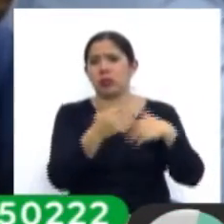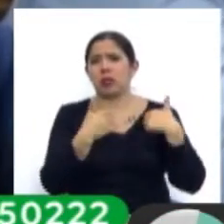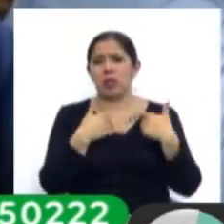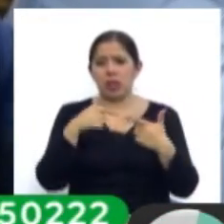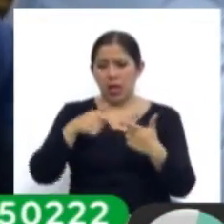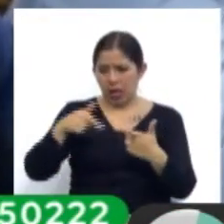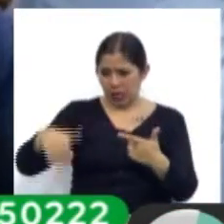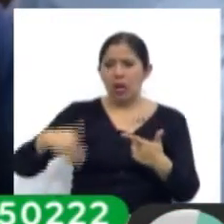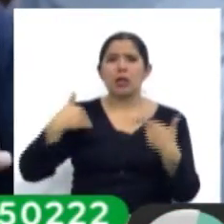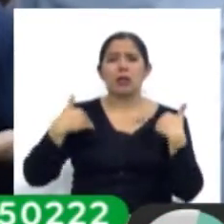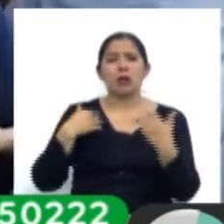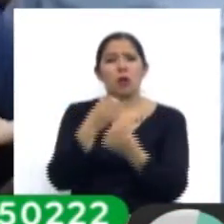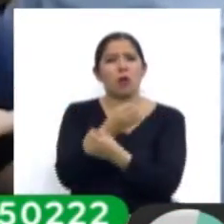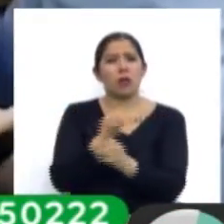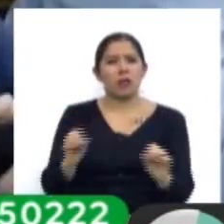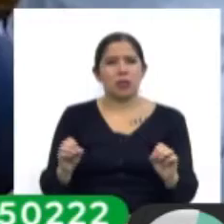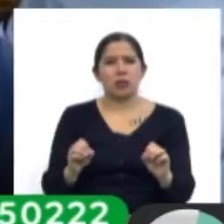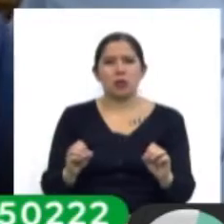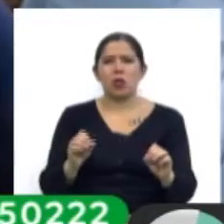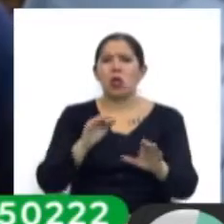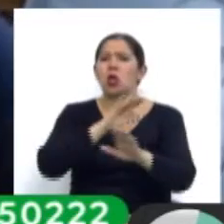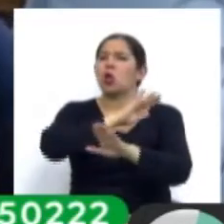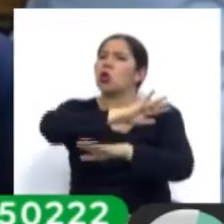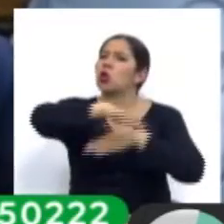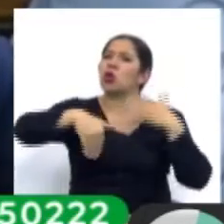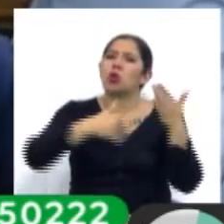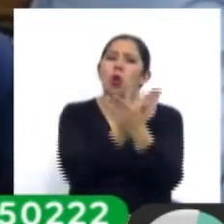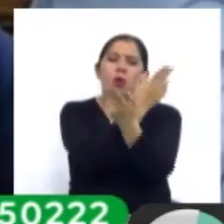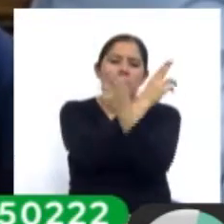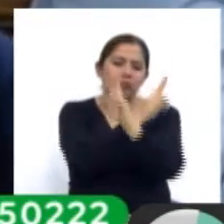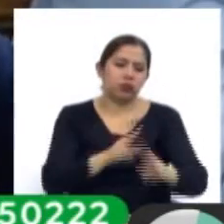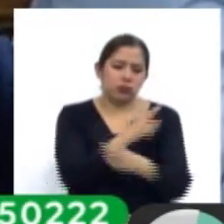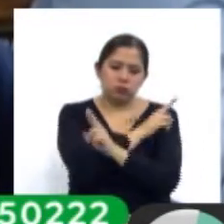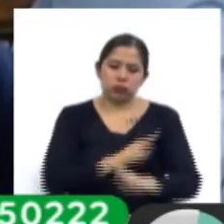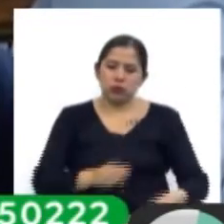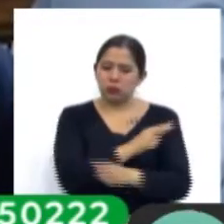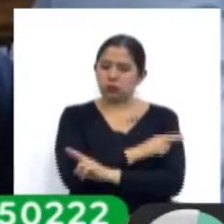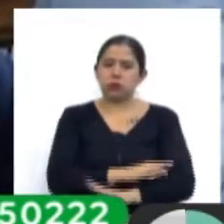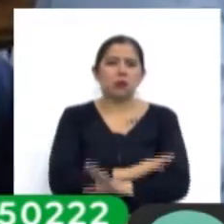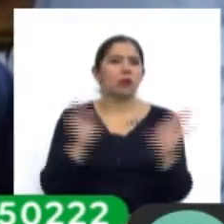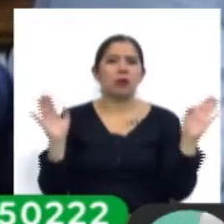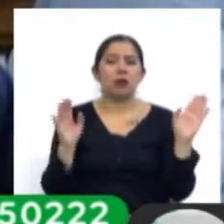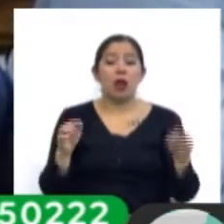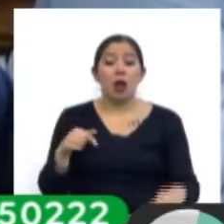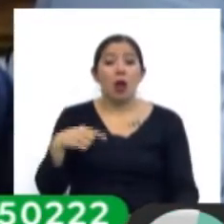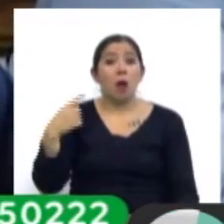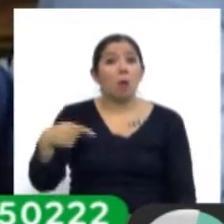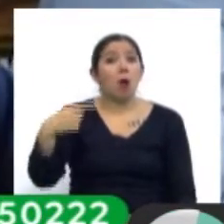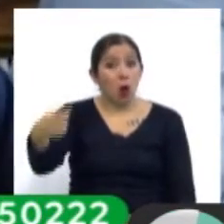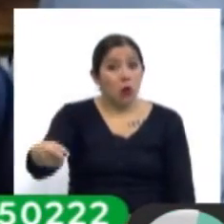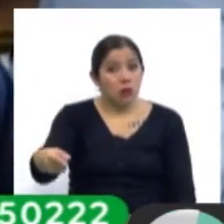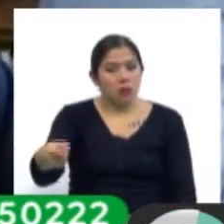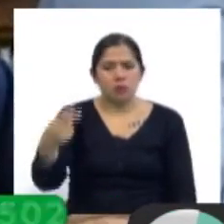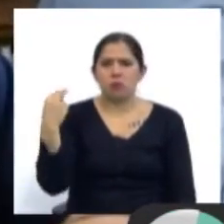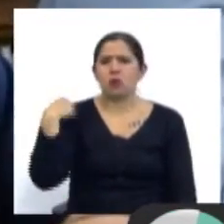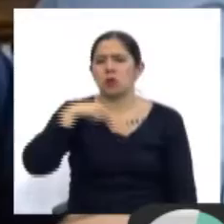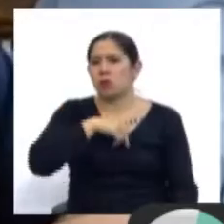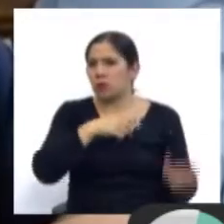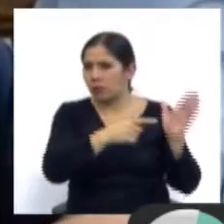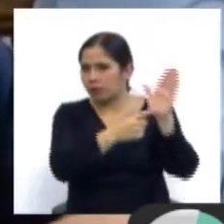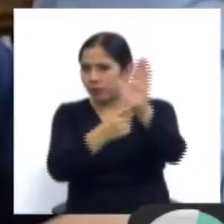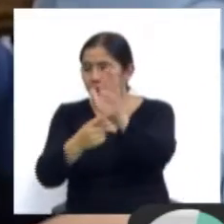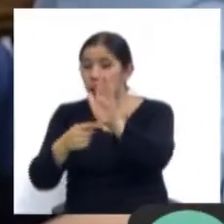tienen oficinas. Estamos anulando todos los registros y los próximos días vamos a presentarles, porque